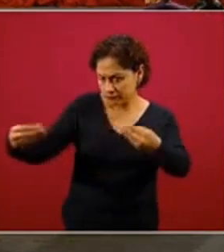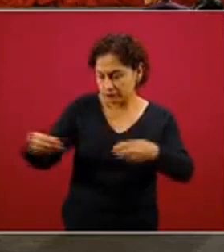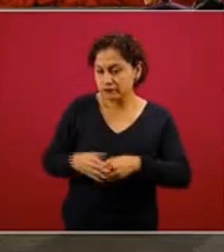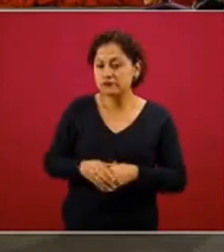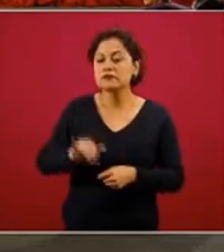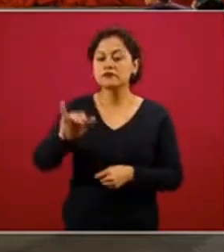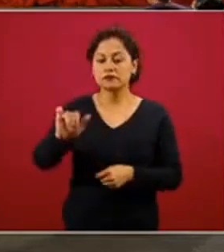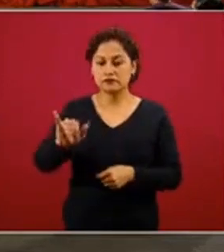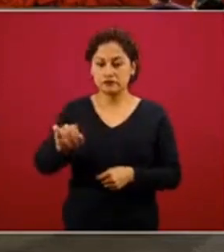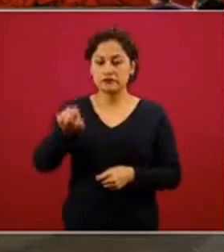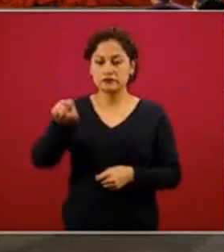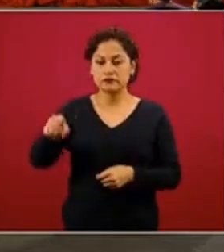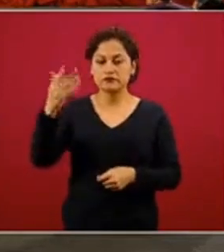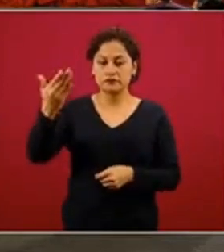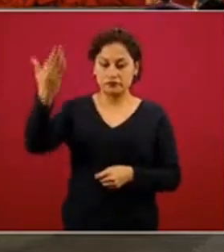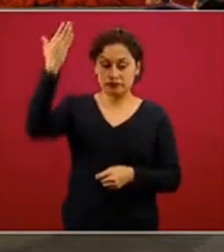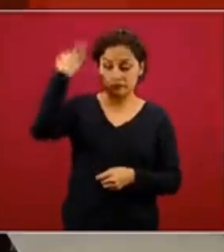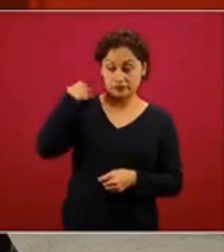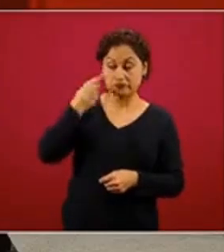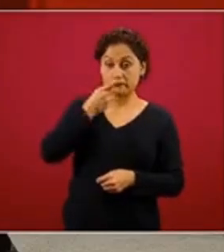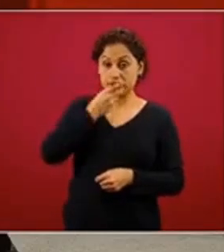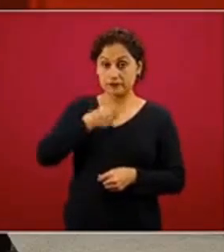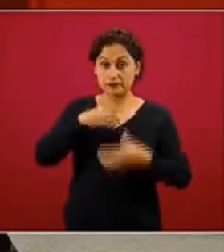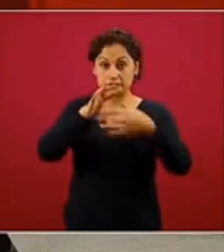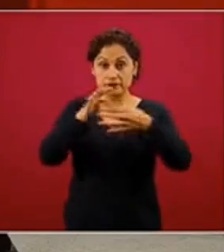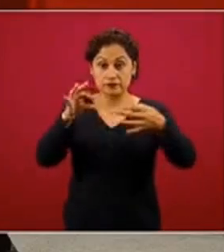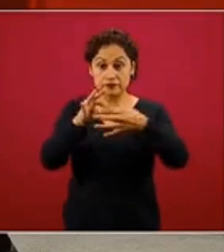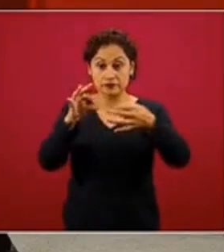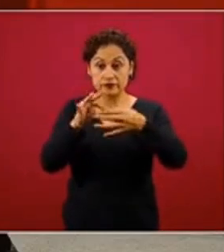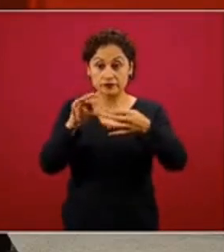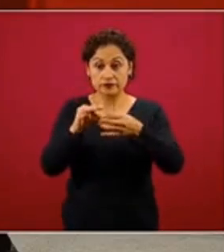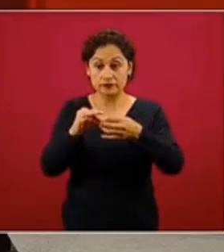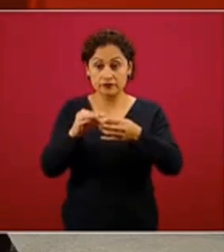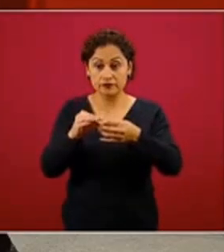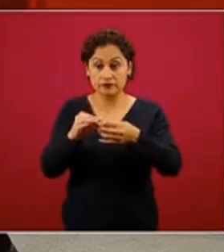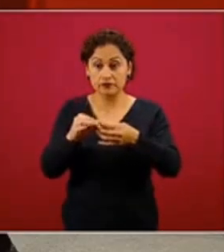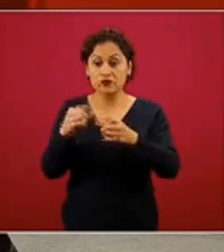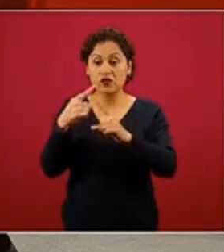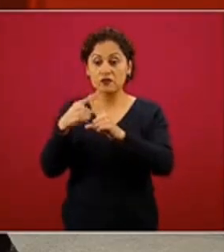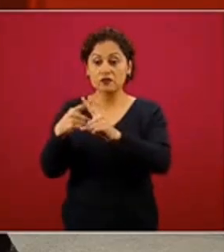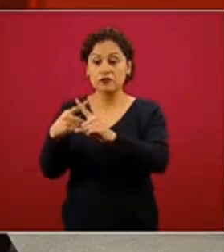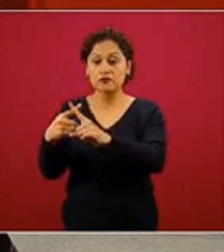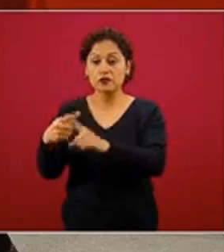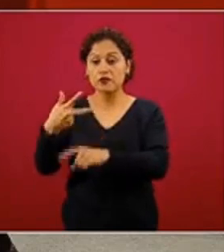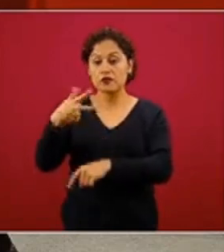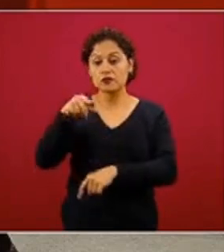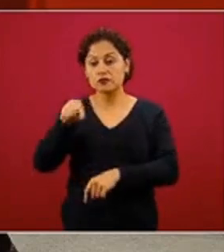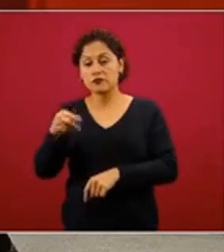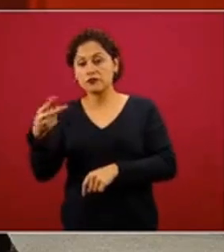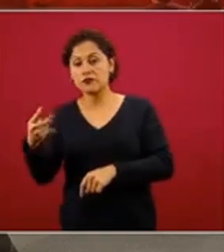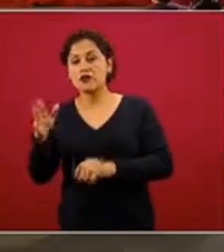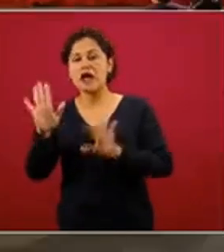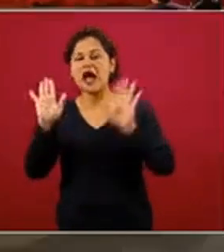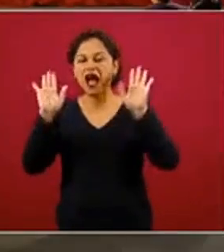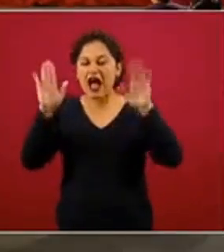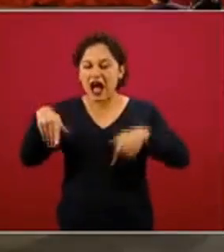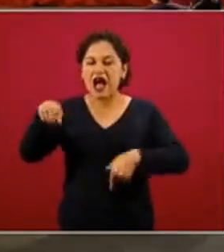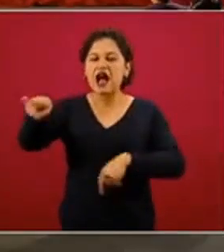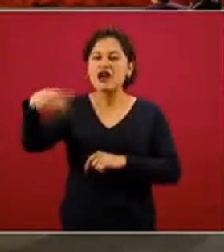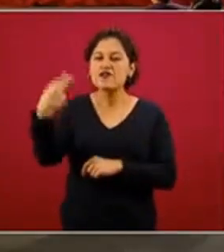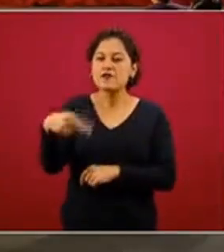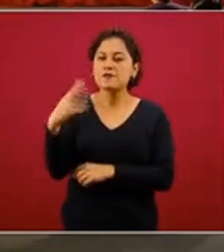los casos se pueden multiplicar por 8.8 los casos. Sí. La vigilancia centinela.